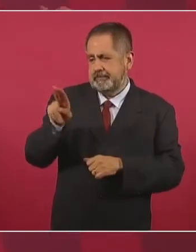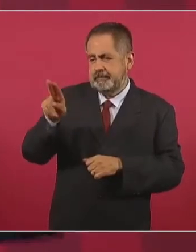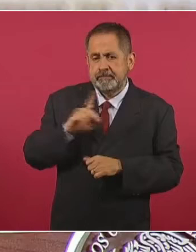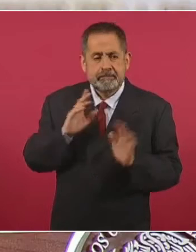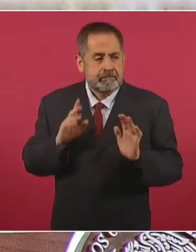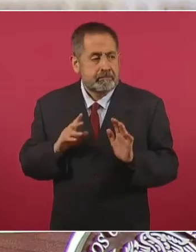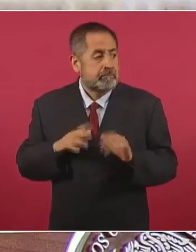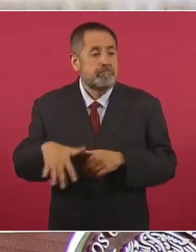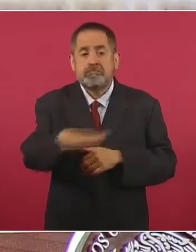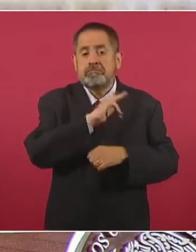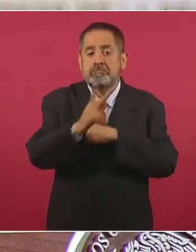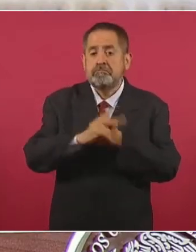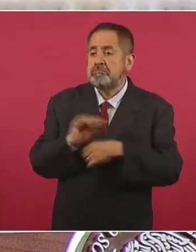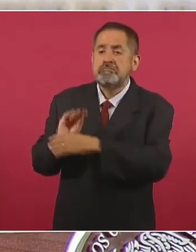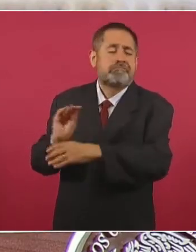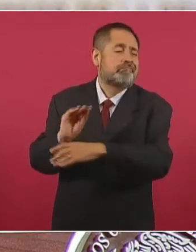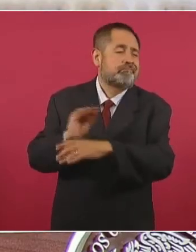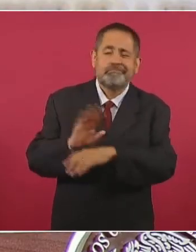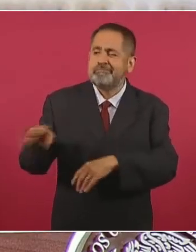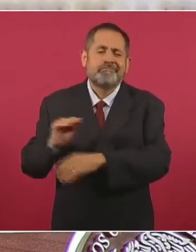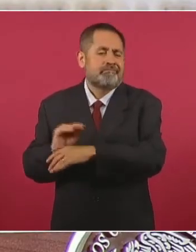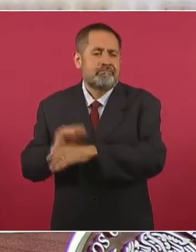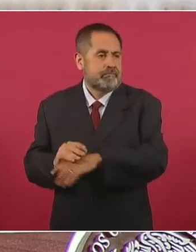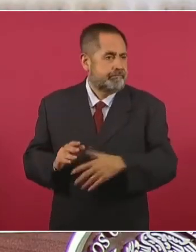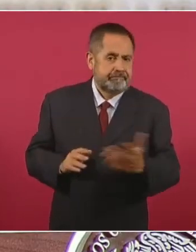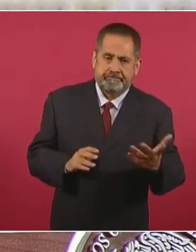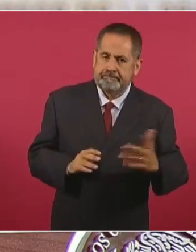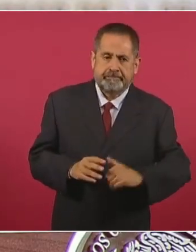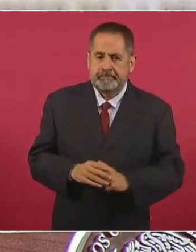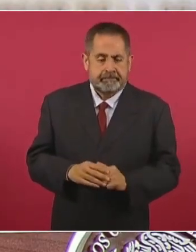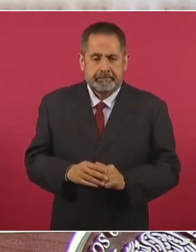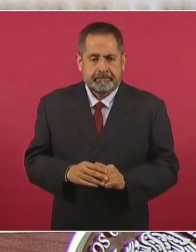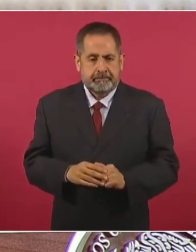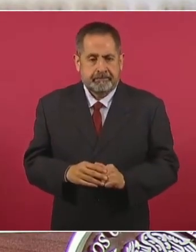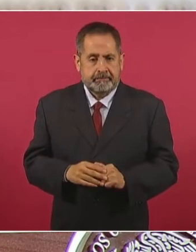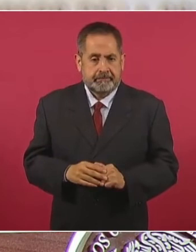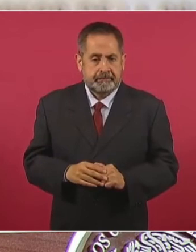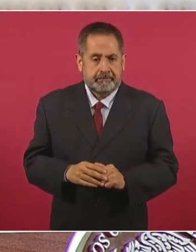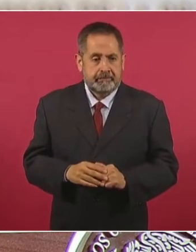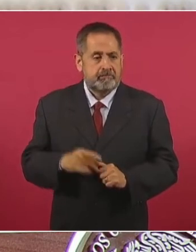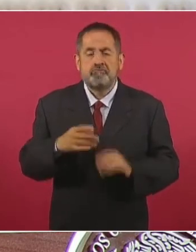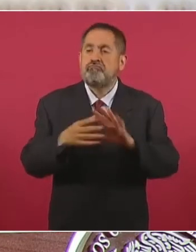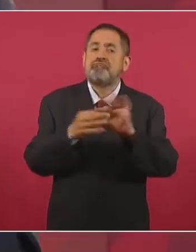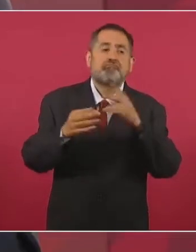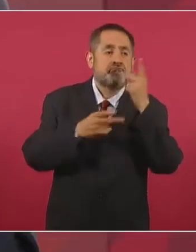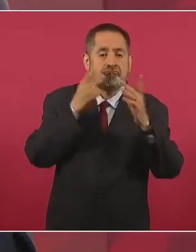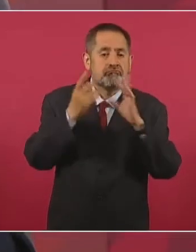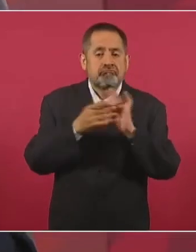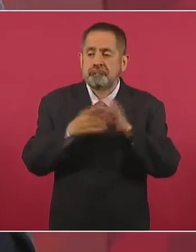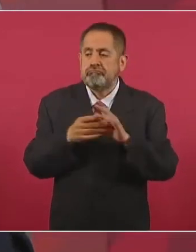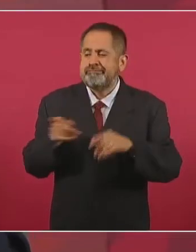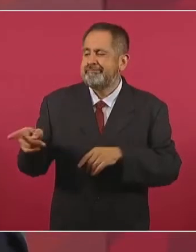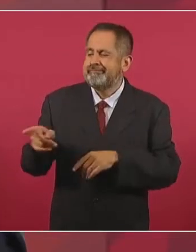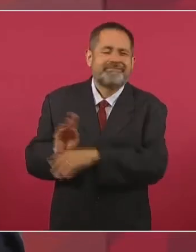hacen caso. Pueden estar declarando